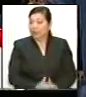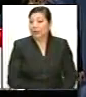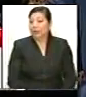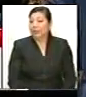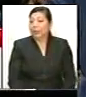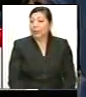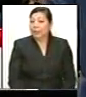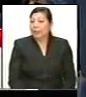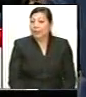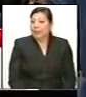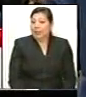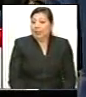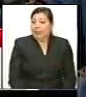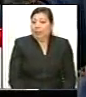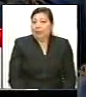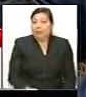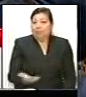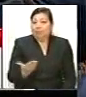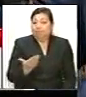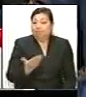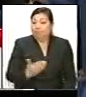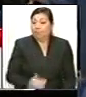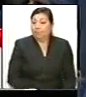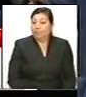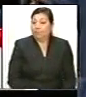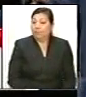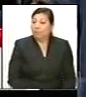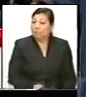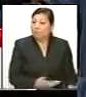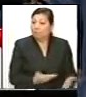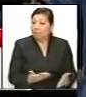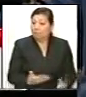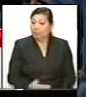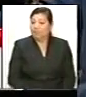que solicite la invitación